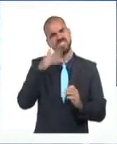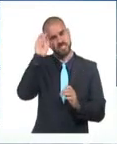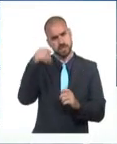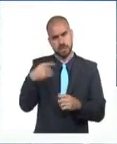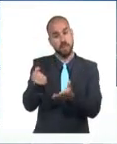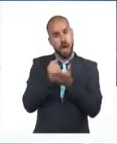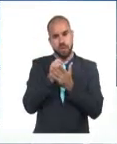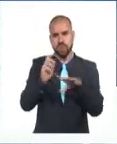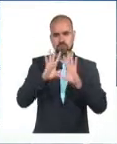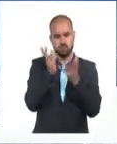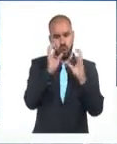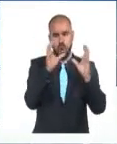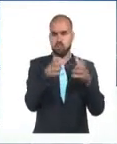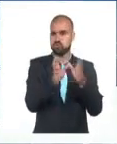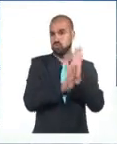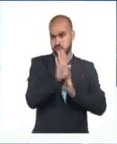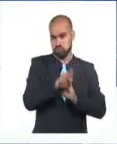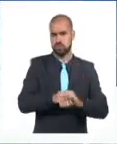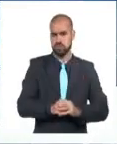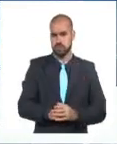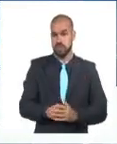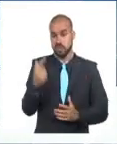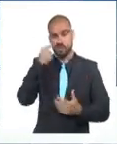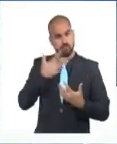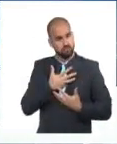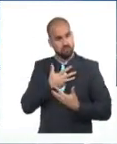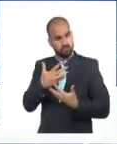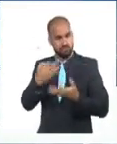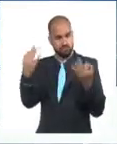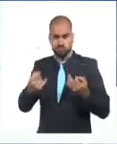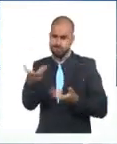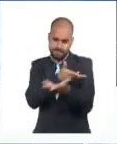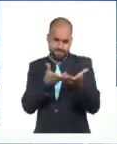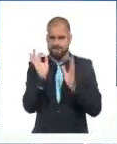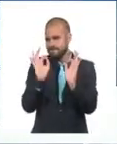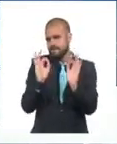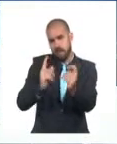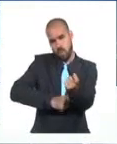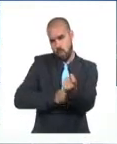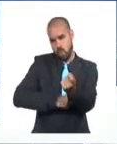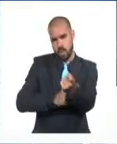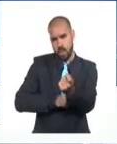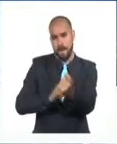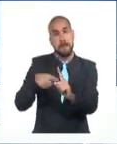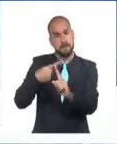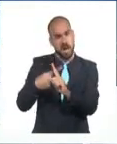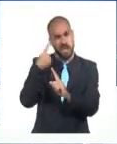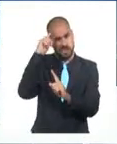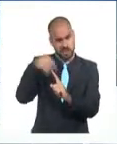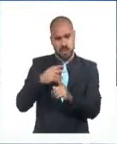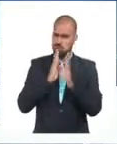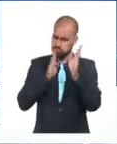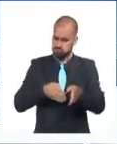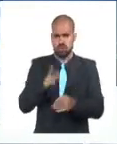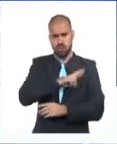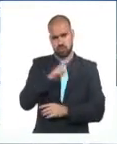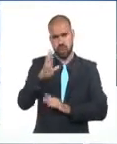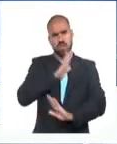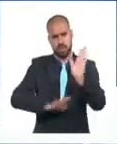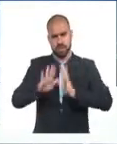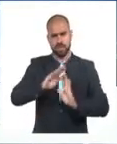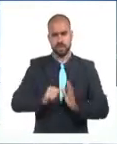nuestra organización, el espíritu de polemista nato que lo caracterizó siempre y su lealtad a la revolución. Llegue